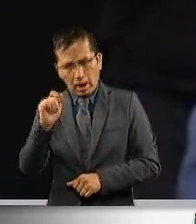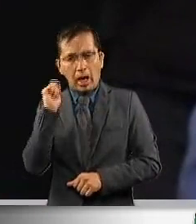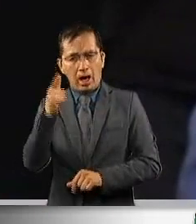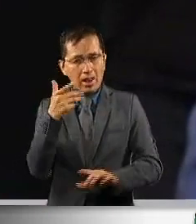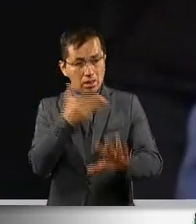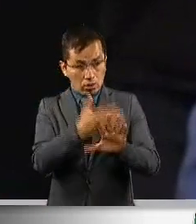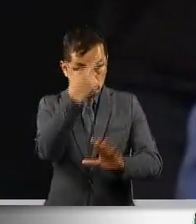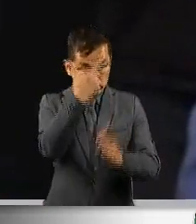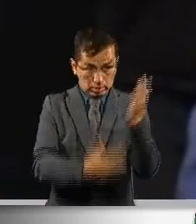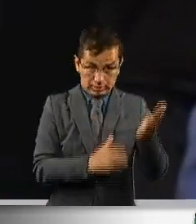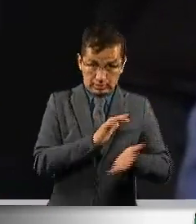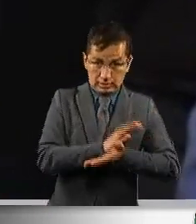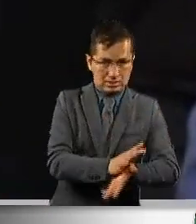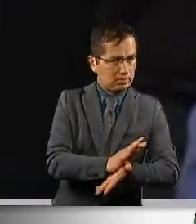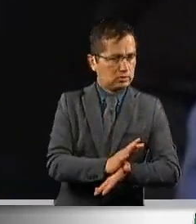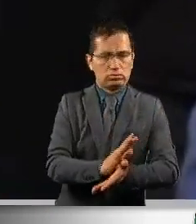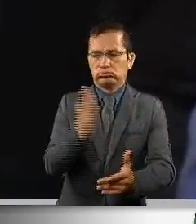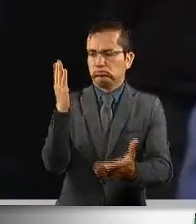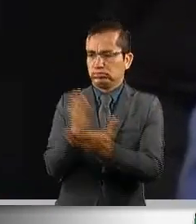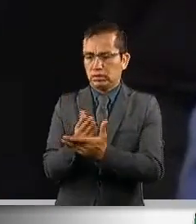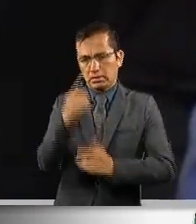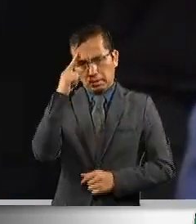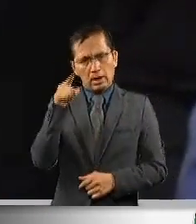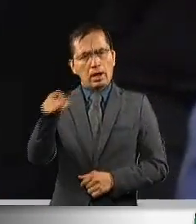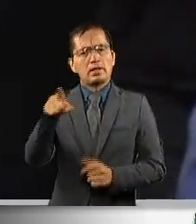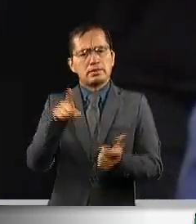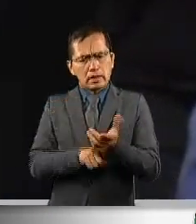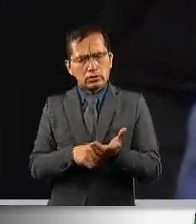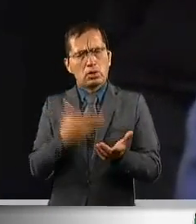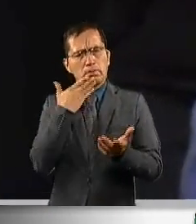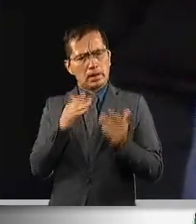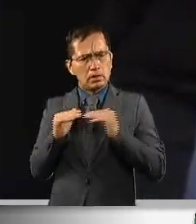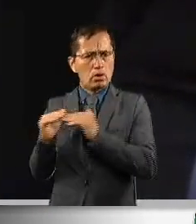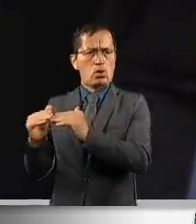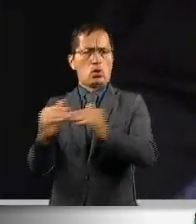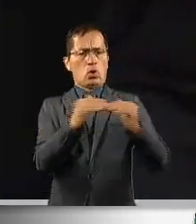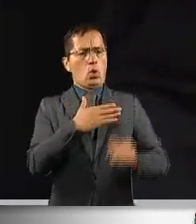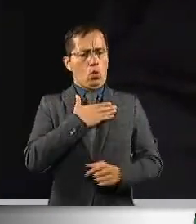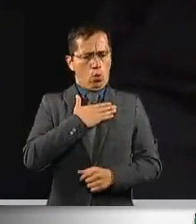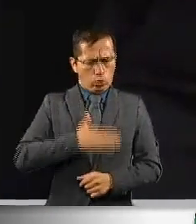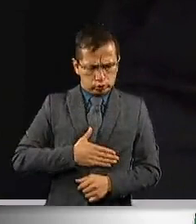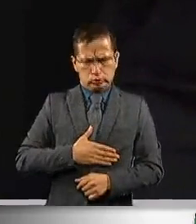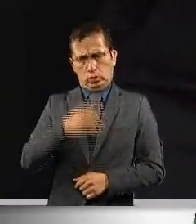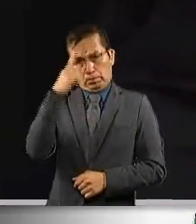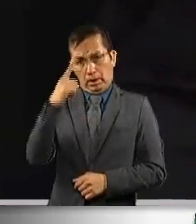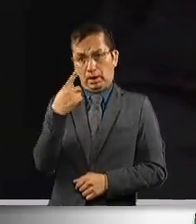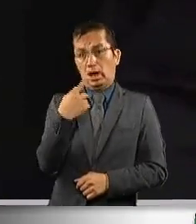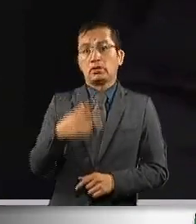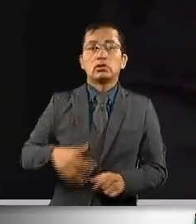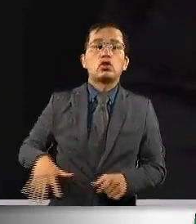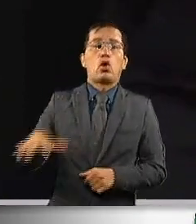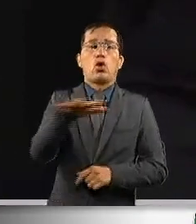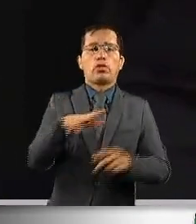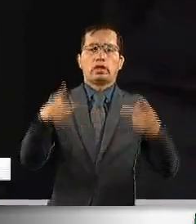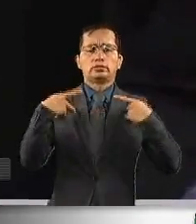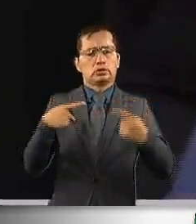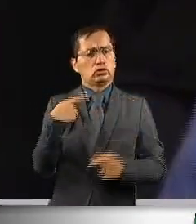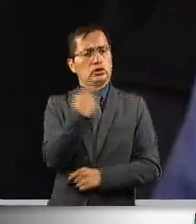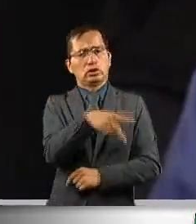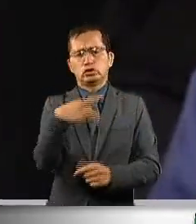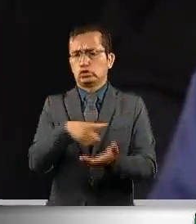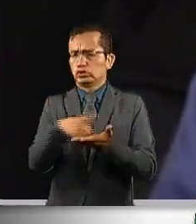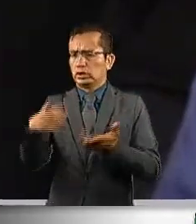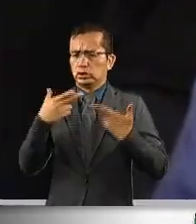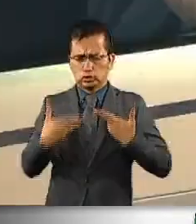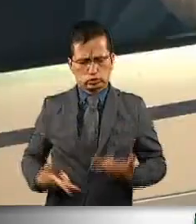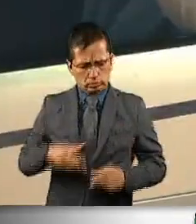autoridades tomen en cuenta las desigualdades en los procesos con el fin de garantizar los derechos humanos de todas las personas sujetas.